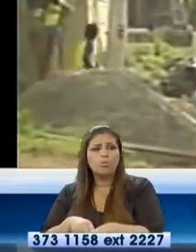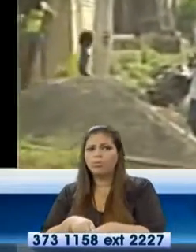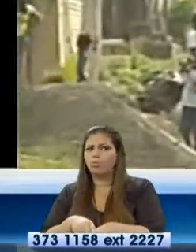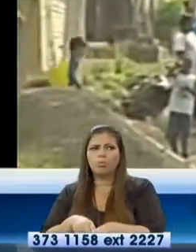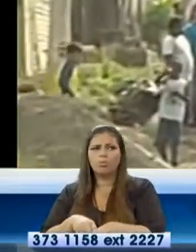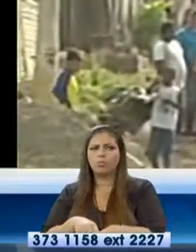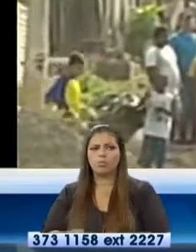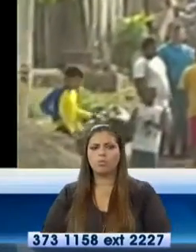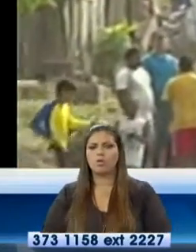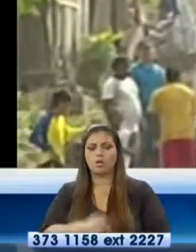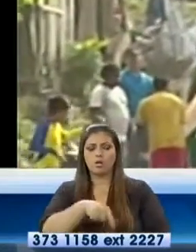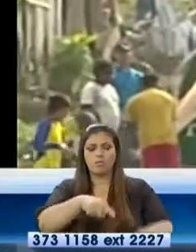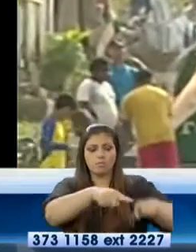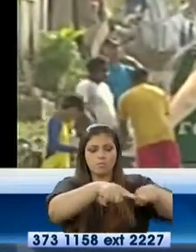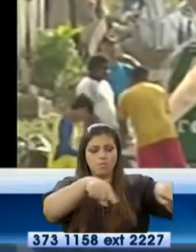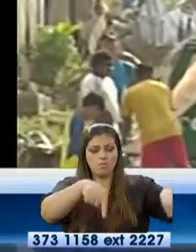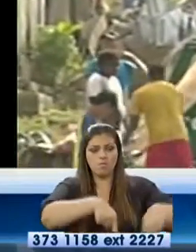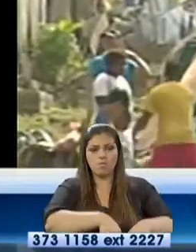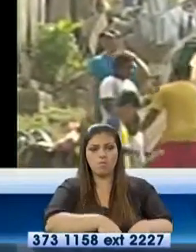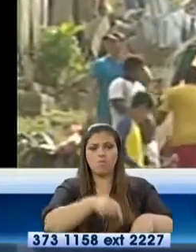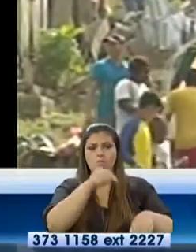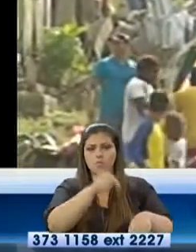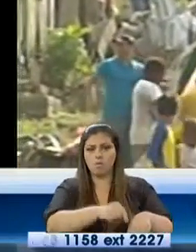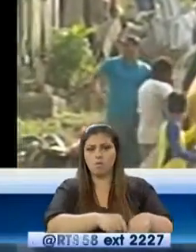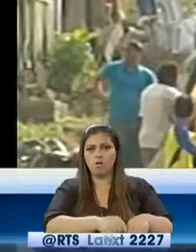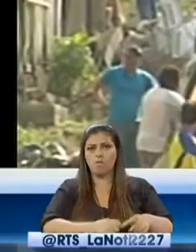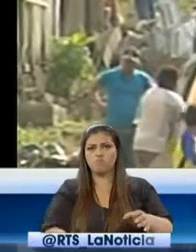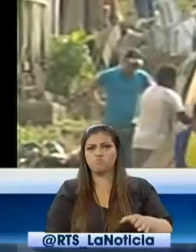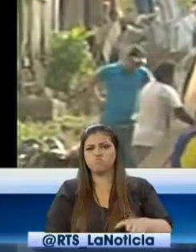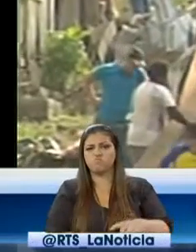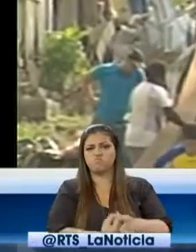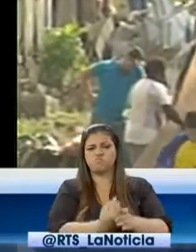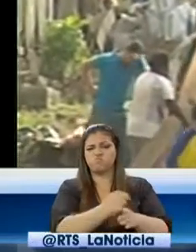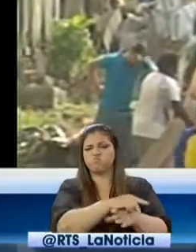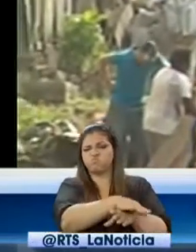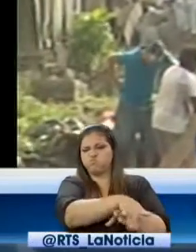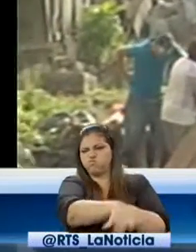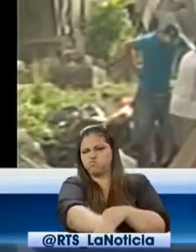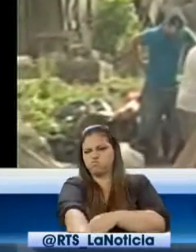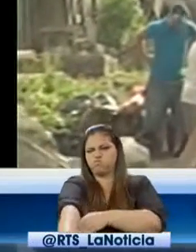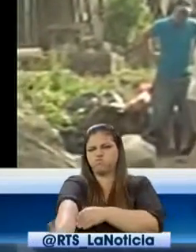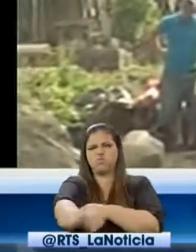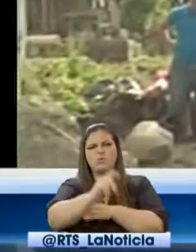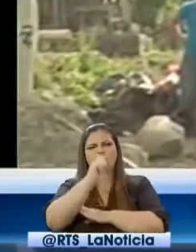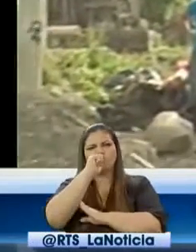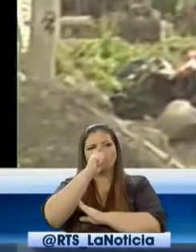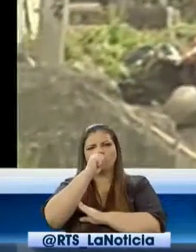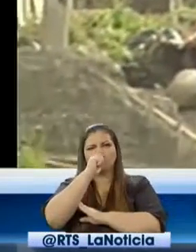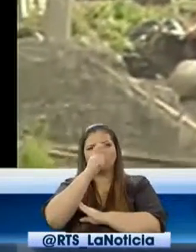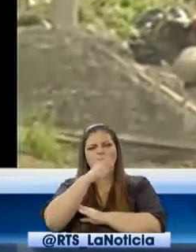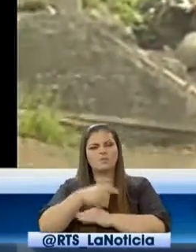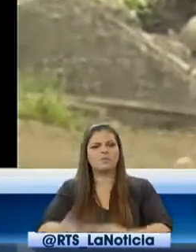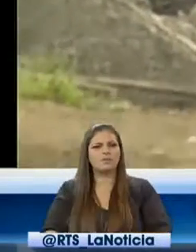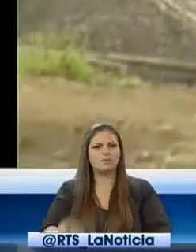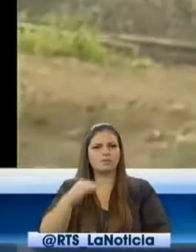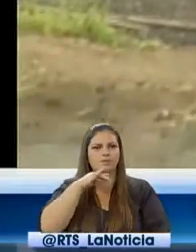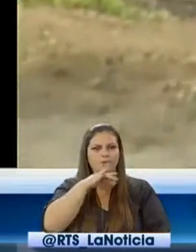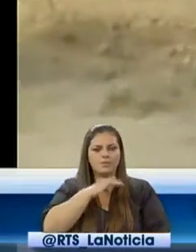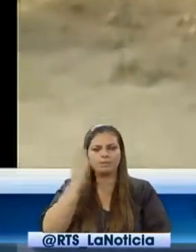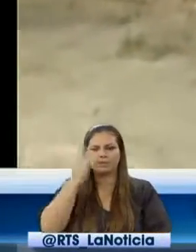se han rebosado, alcantarillado no tenemos, se paga predio, se paga luz, se paga agua, todos los servicios van, está